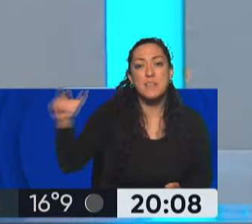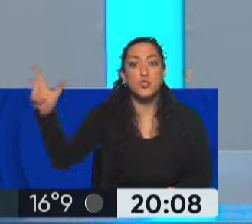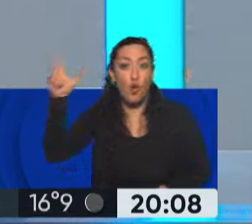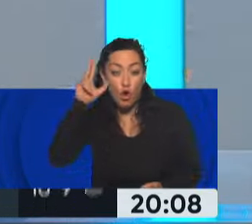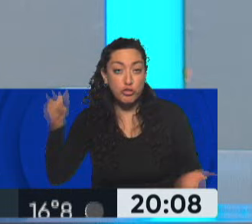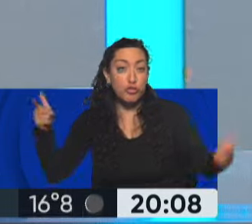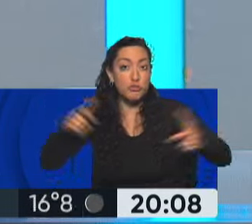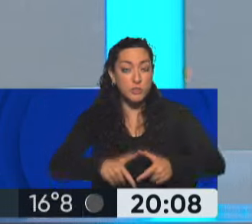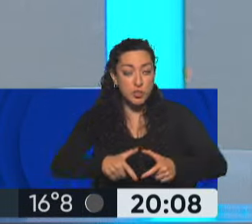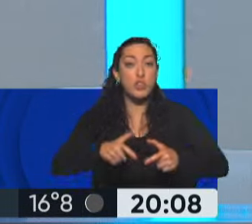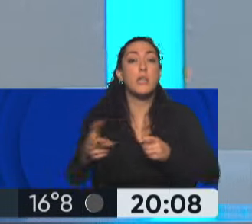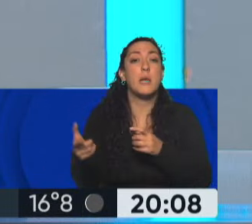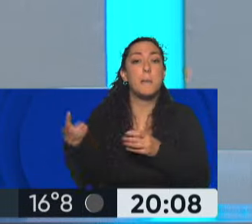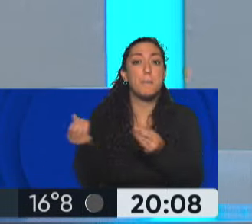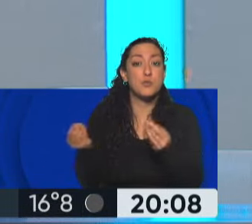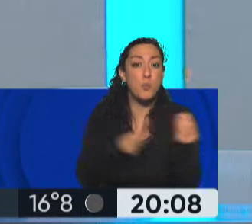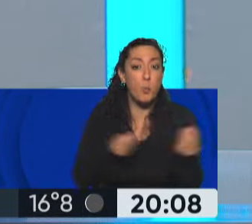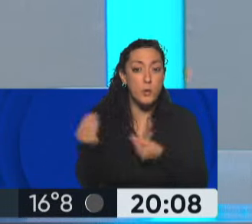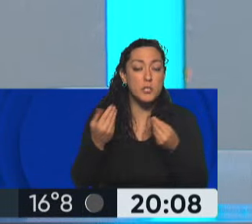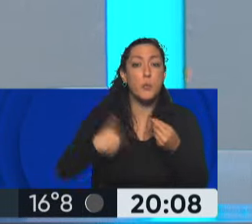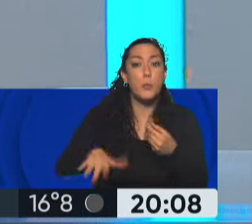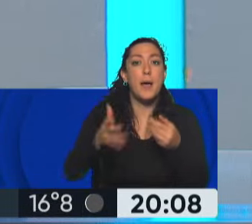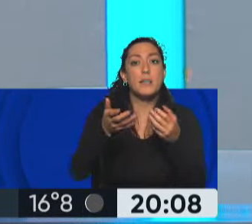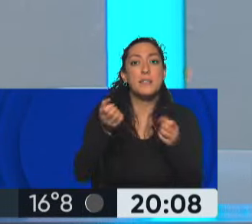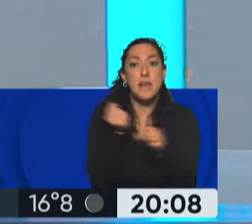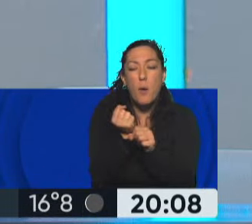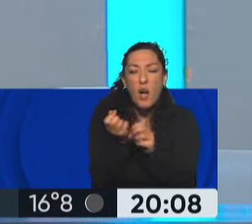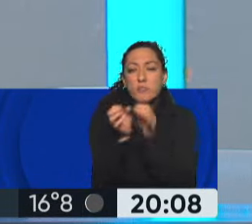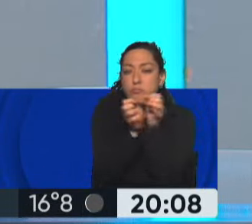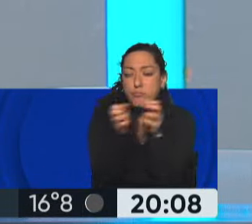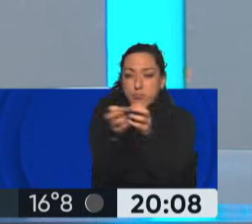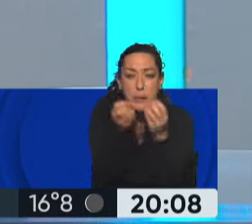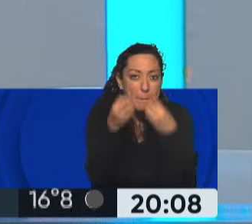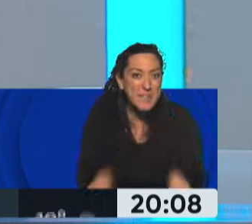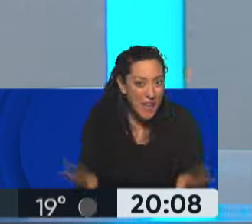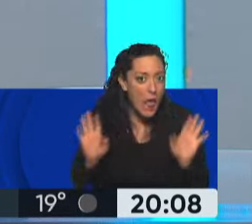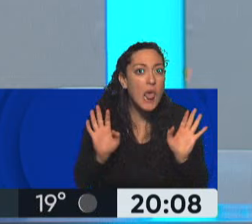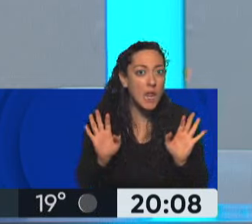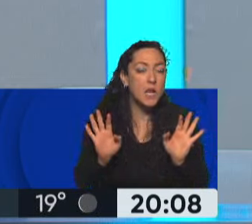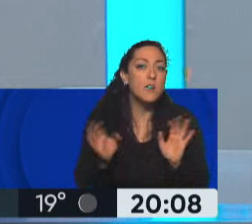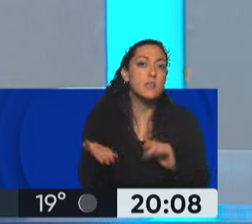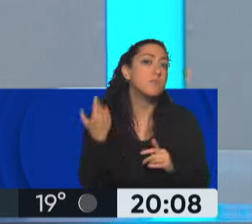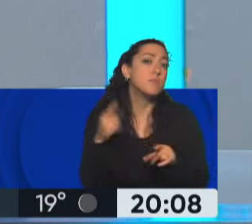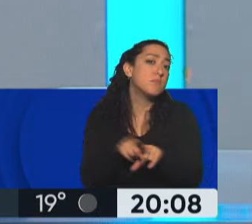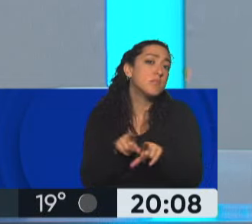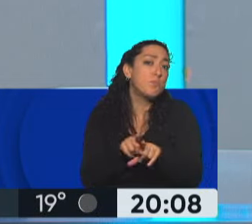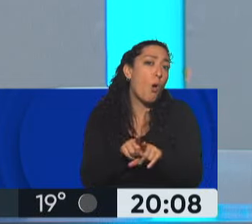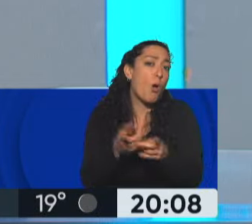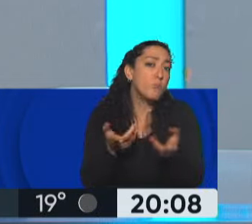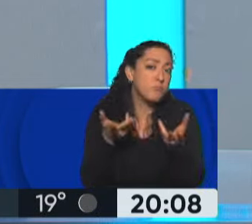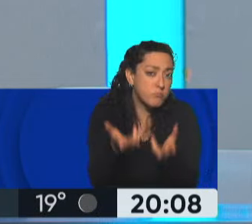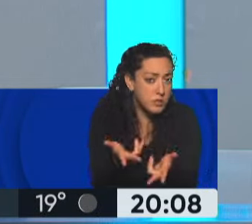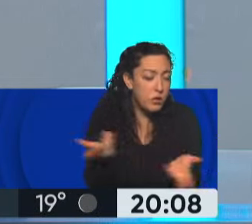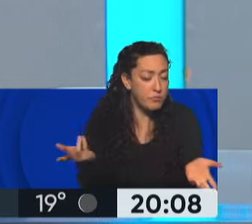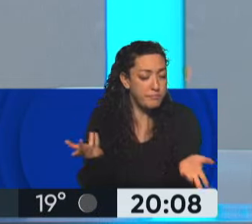comisión de presupuesto empieza a arlo y partimos de vuelta de la misma base no eh No podemos lograr